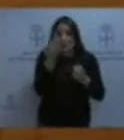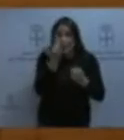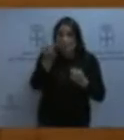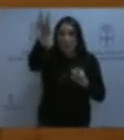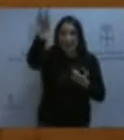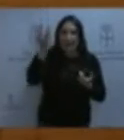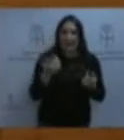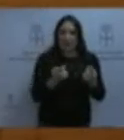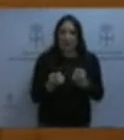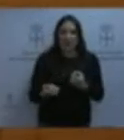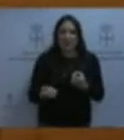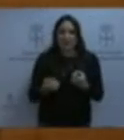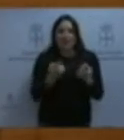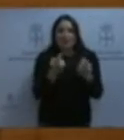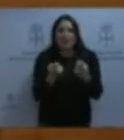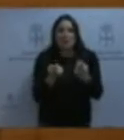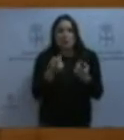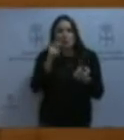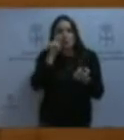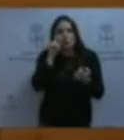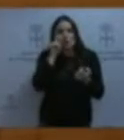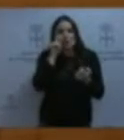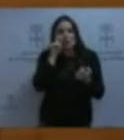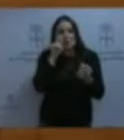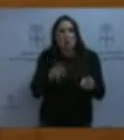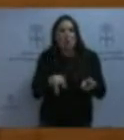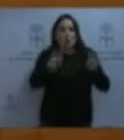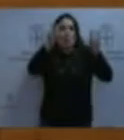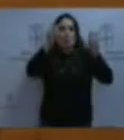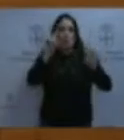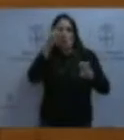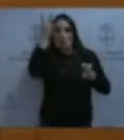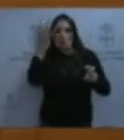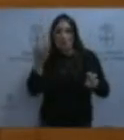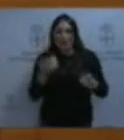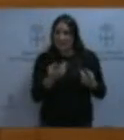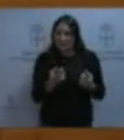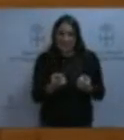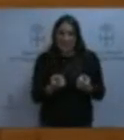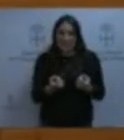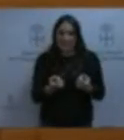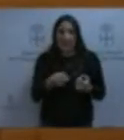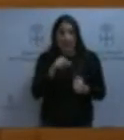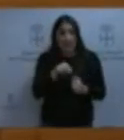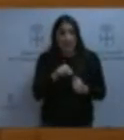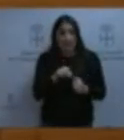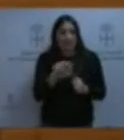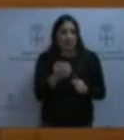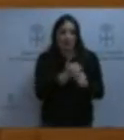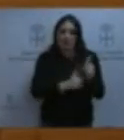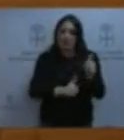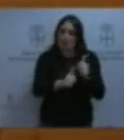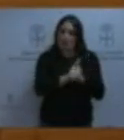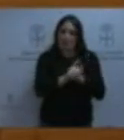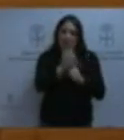necesitamos tener un turismo de innovación y creatividad. Debería de ser la prioridad número